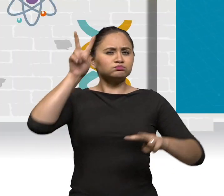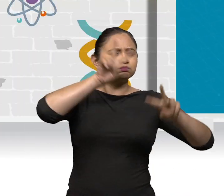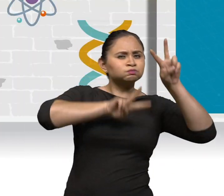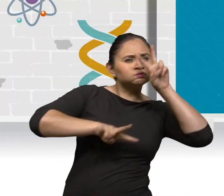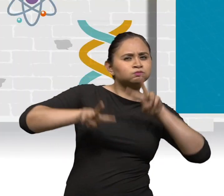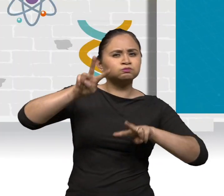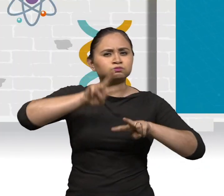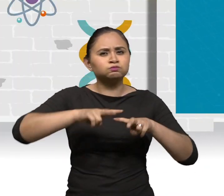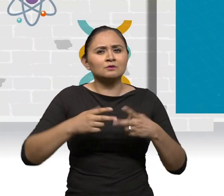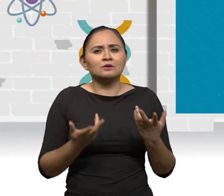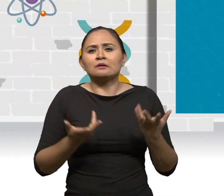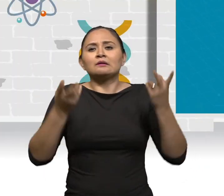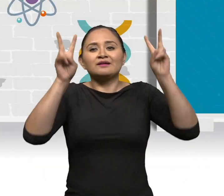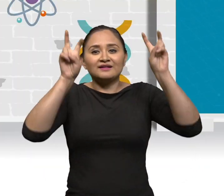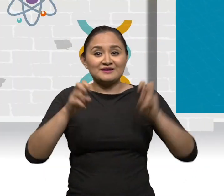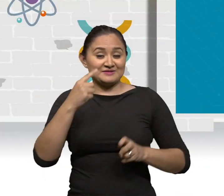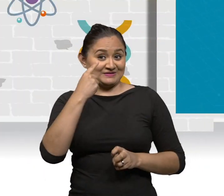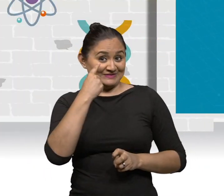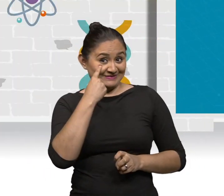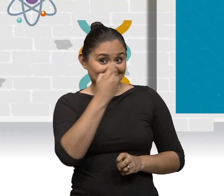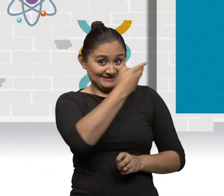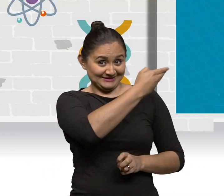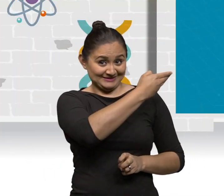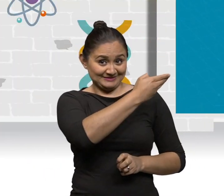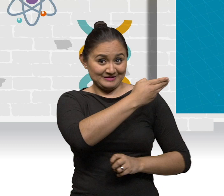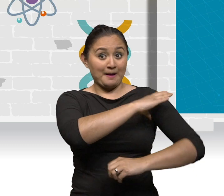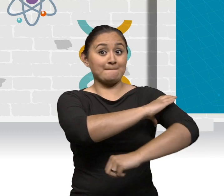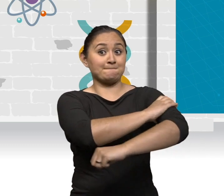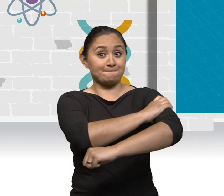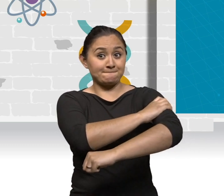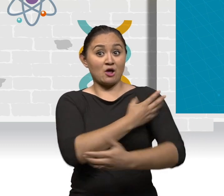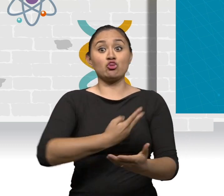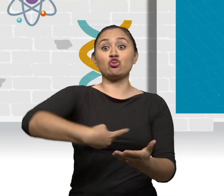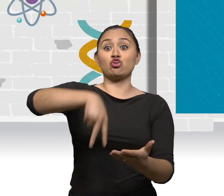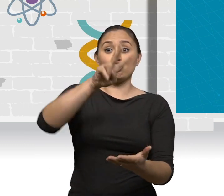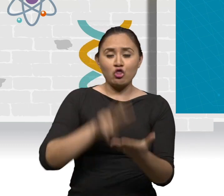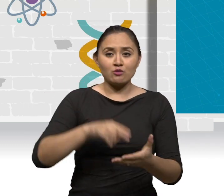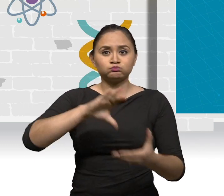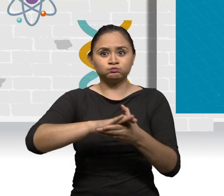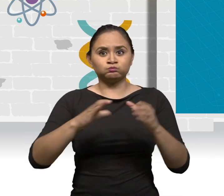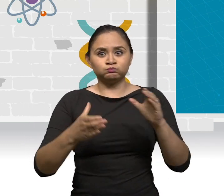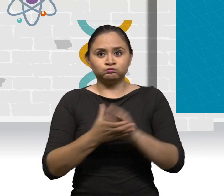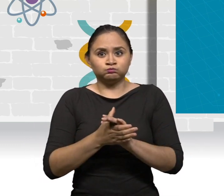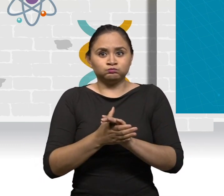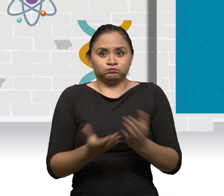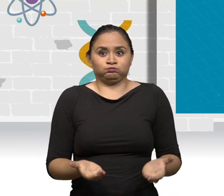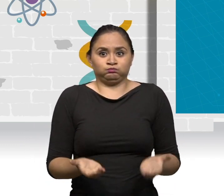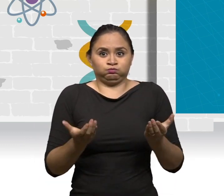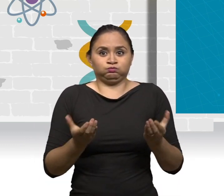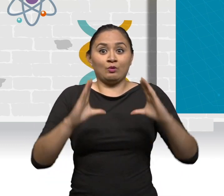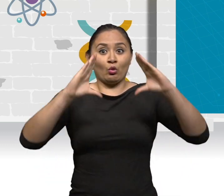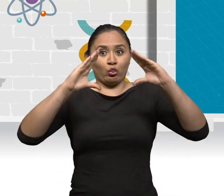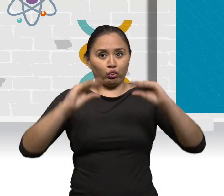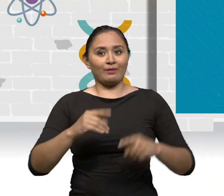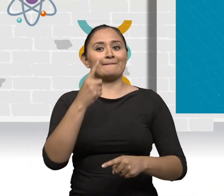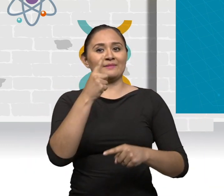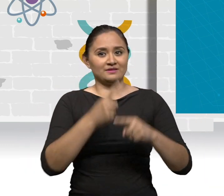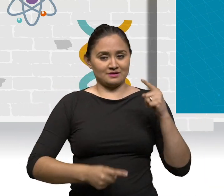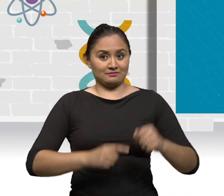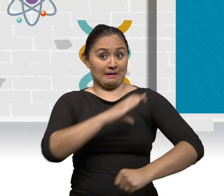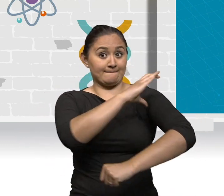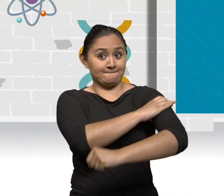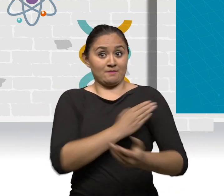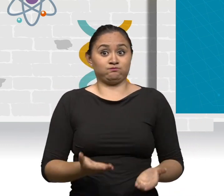Lo que observó Boyle con sus experimentos fue lo siguiente. Si duplicaba la presión, el volumen se reducía a la mitad.